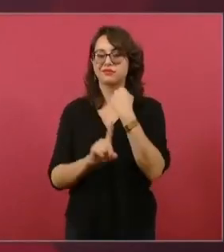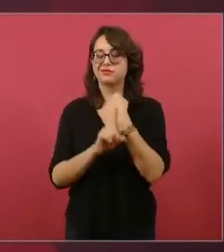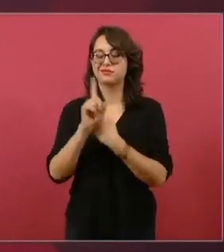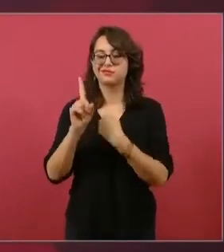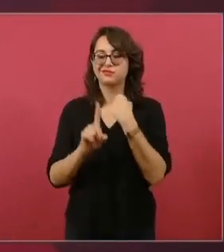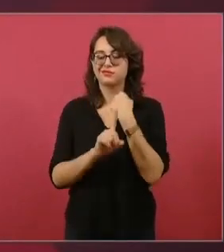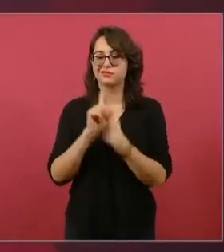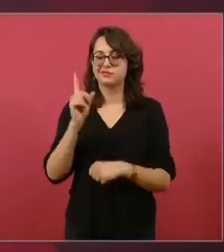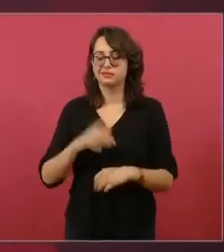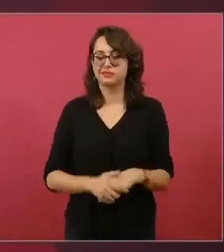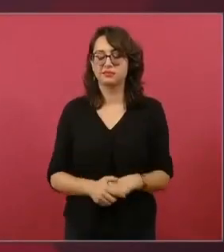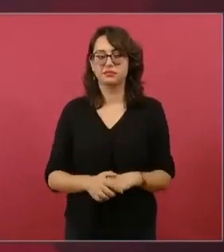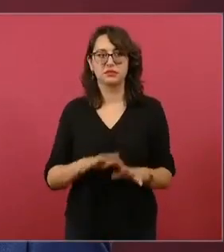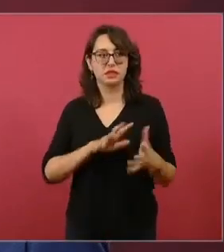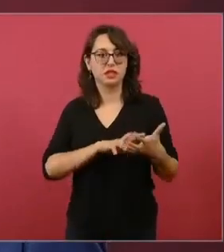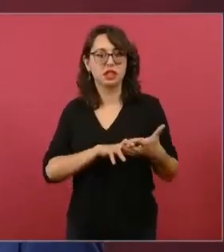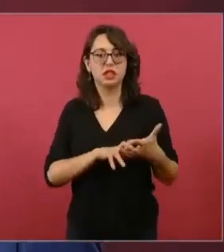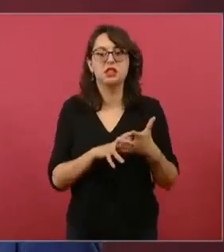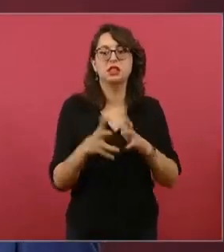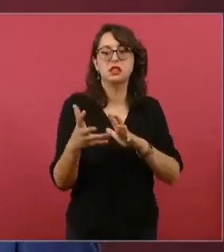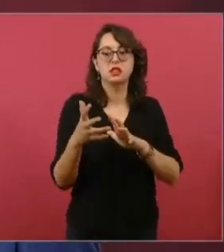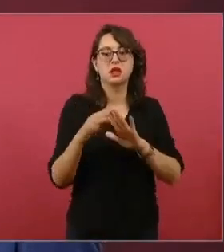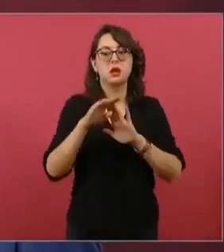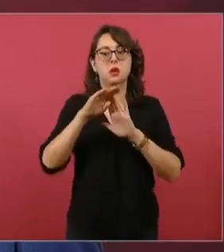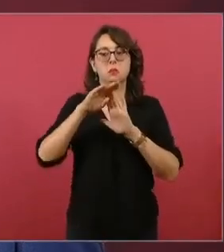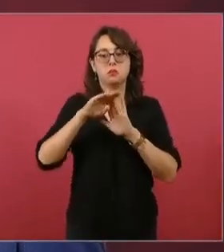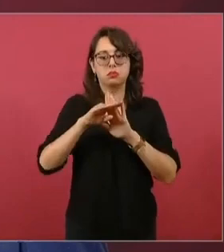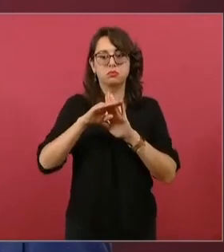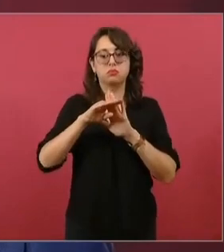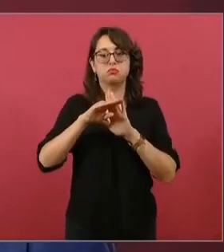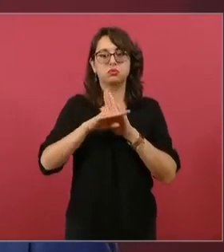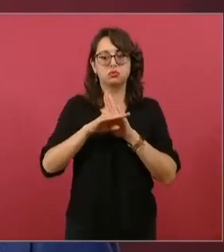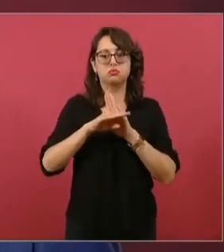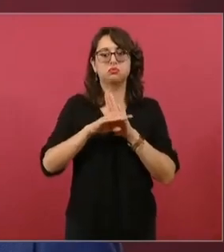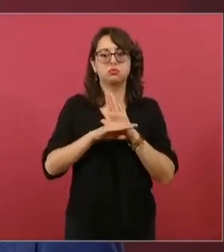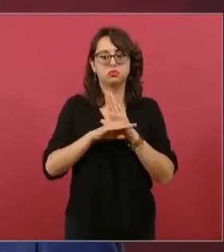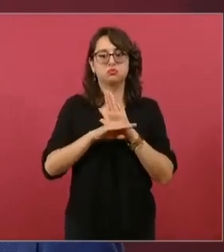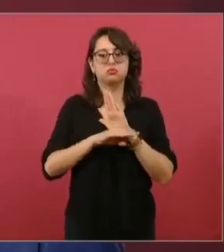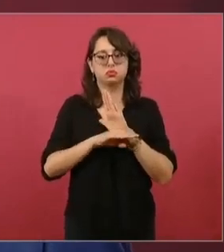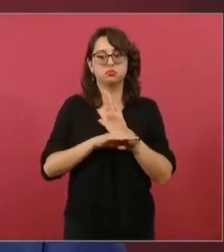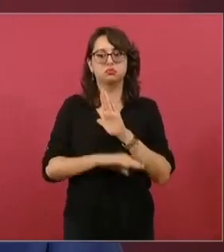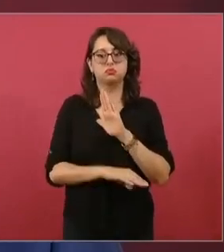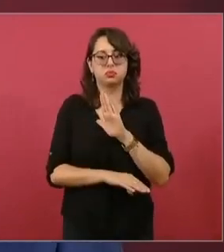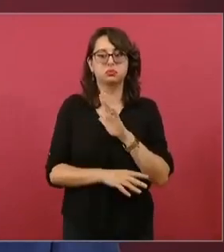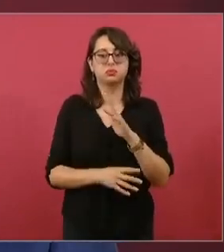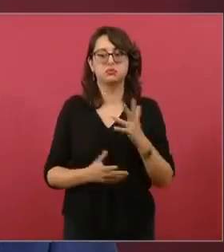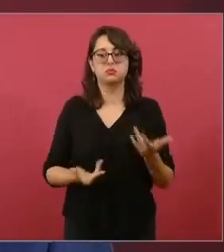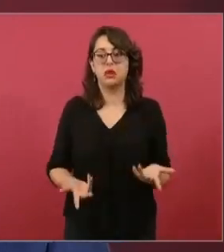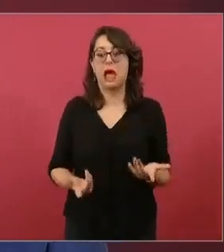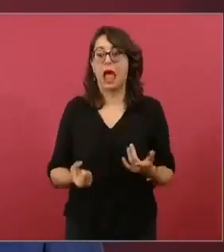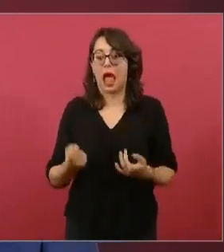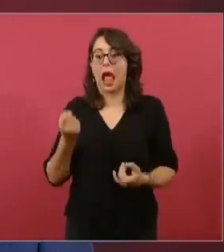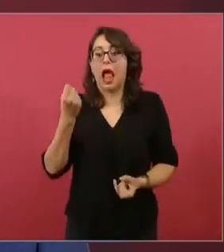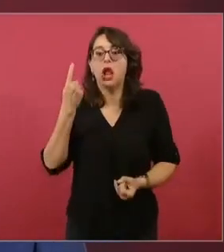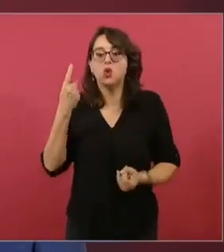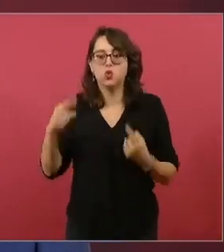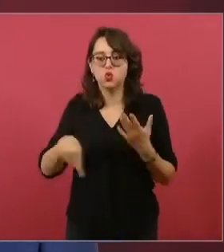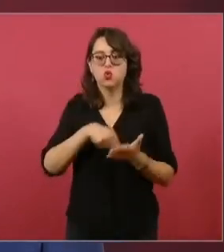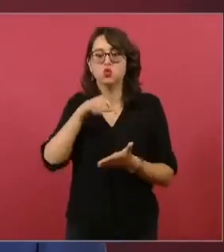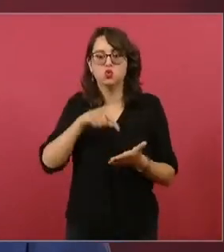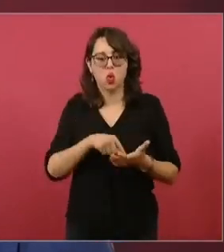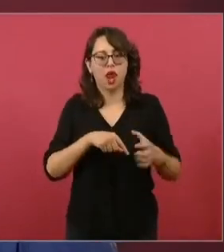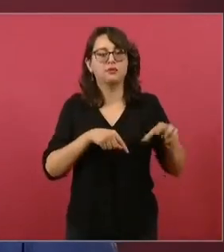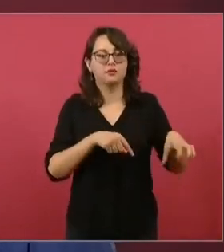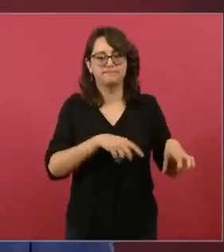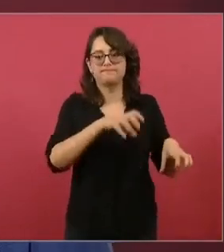estamos bajando la incidencia delictiva y son muy pocos los